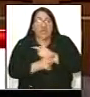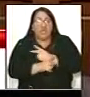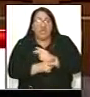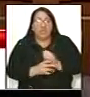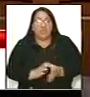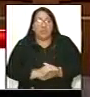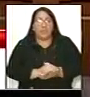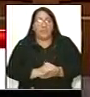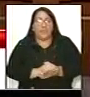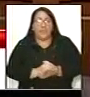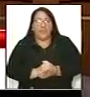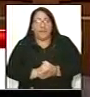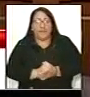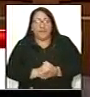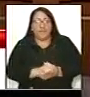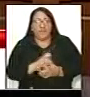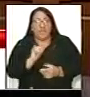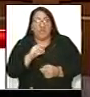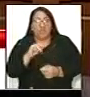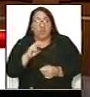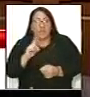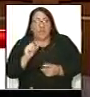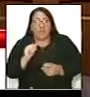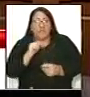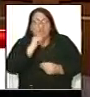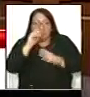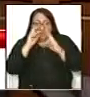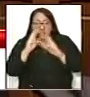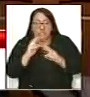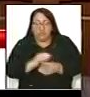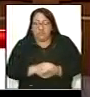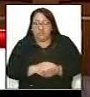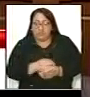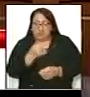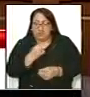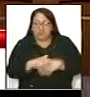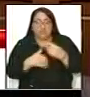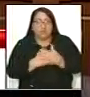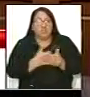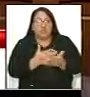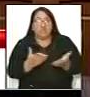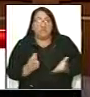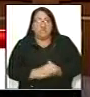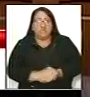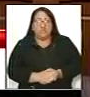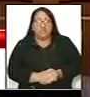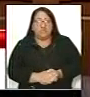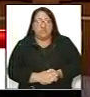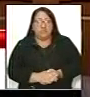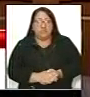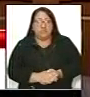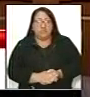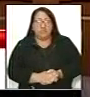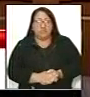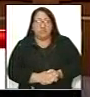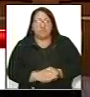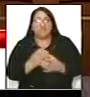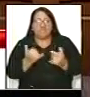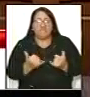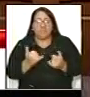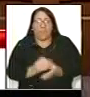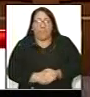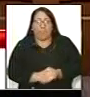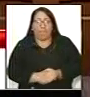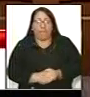inmunidad parlamentaria violentada. Realmente todo esto, y que hoy